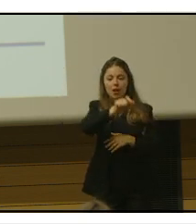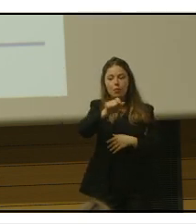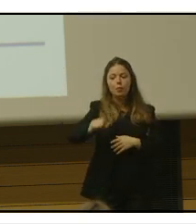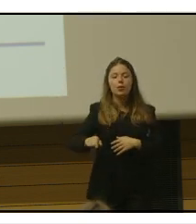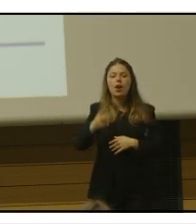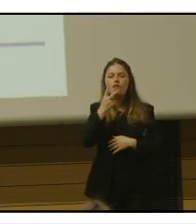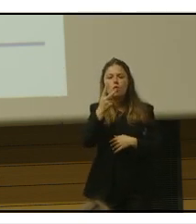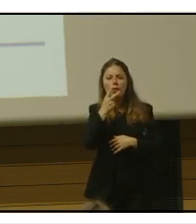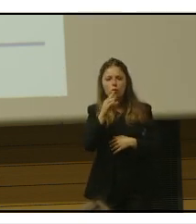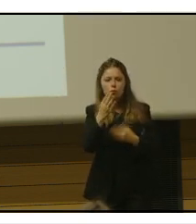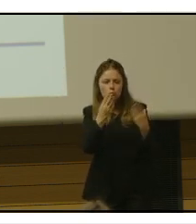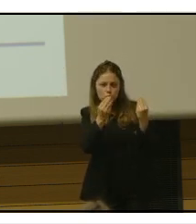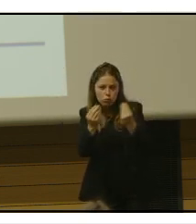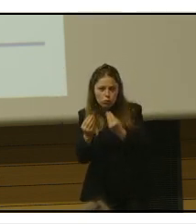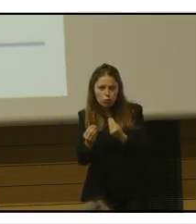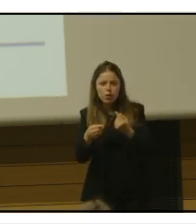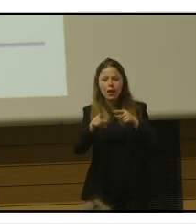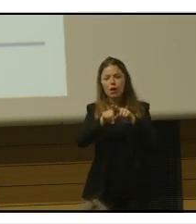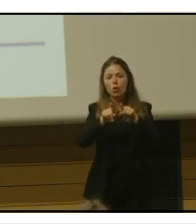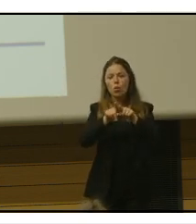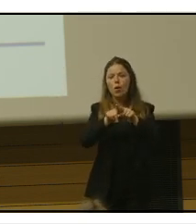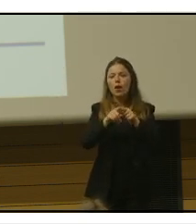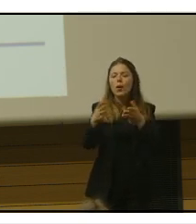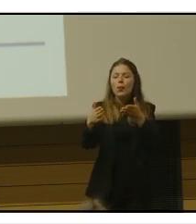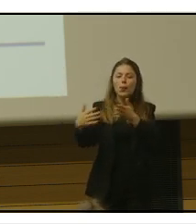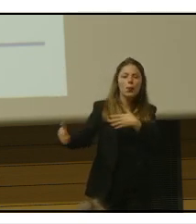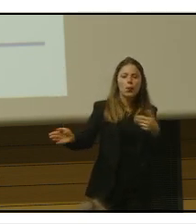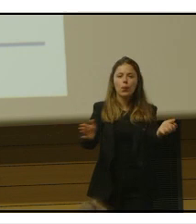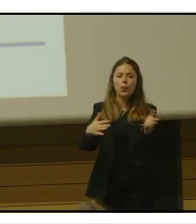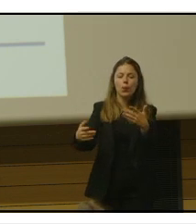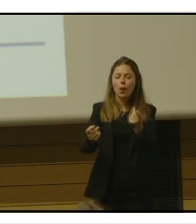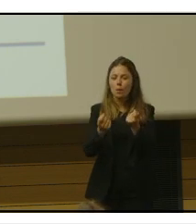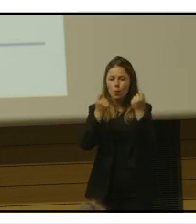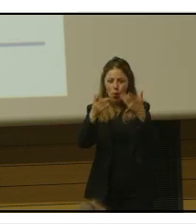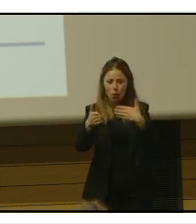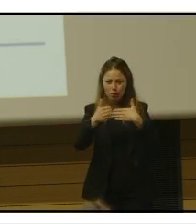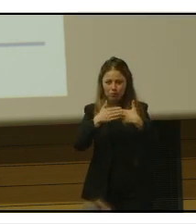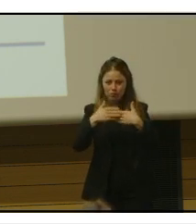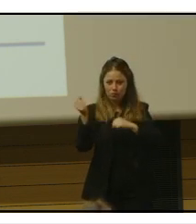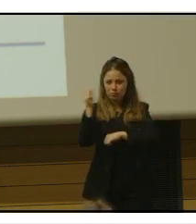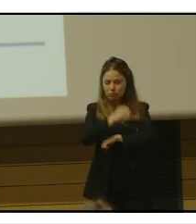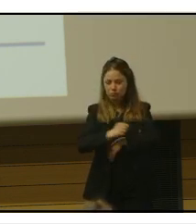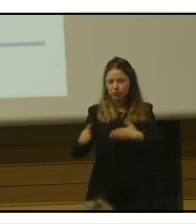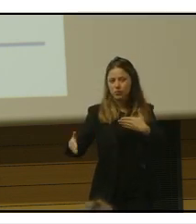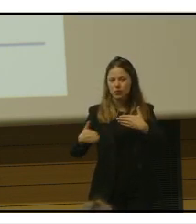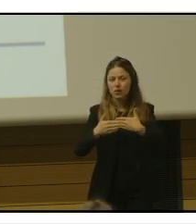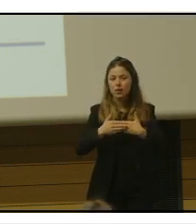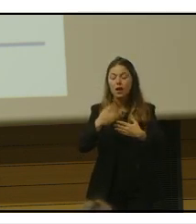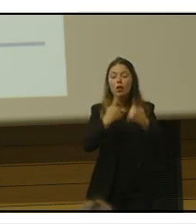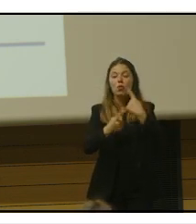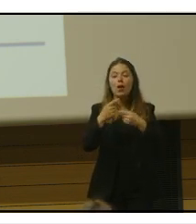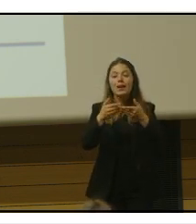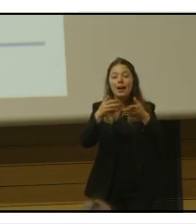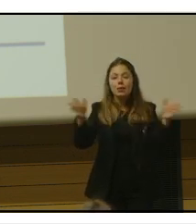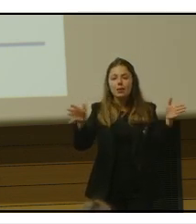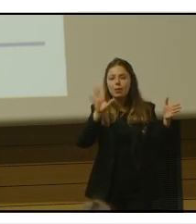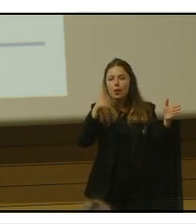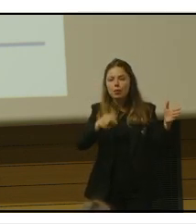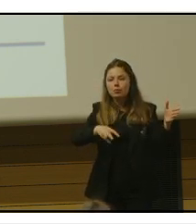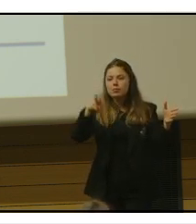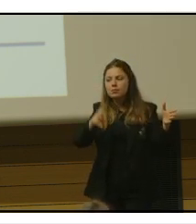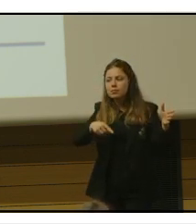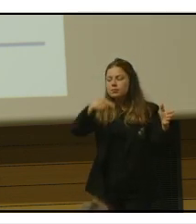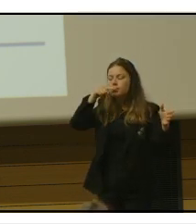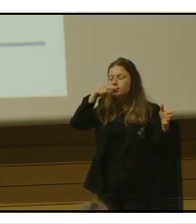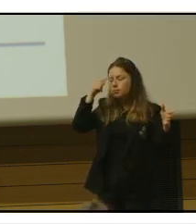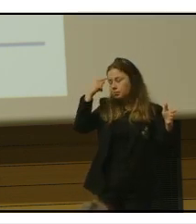fumando, muchas veces estamos en sitios que están ventilados de una forma muy pobre, y muchas veces, aunque estemos en lugares abiertos, nosotros notamos el olor. En el